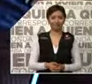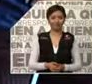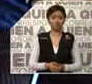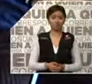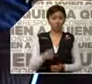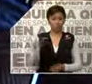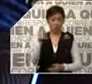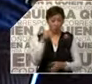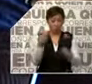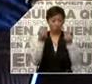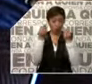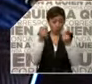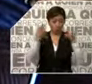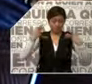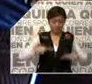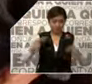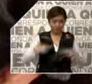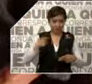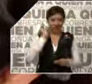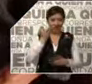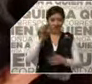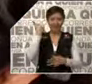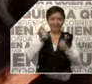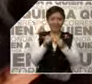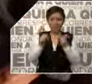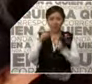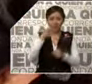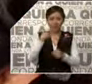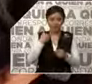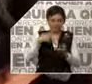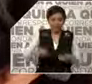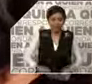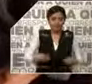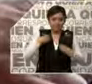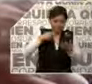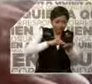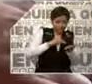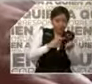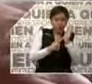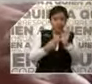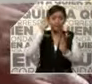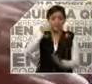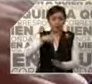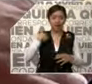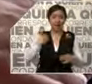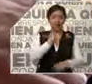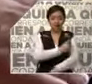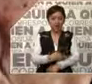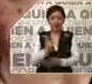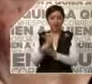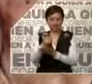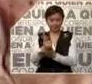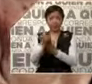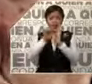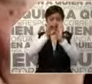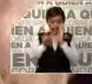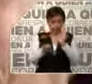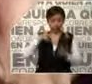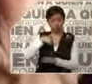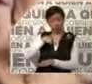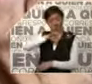Muchas personas adquieren seguros de vida con el fin de no dejar desamparada a su familia. Estos seguros deberán ser cobrados por él o